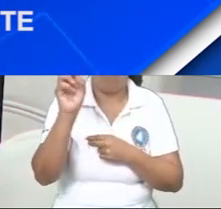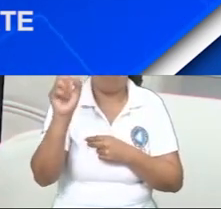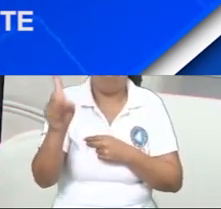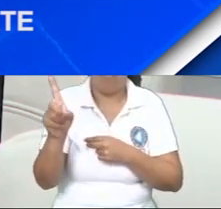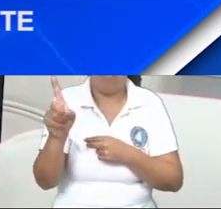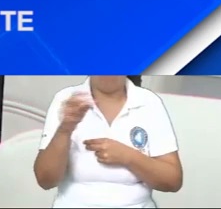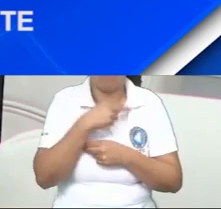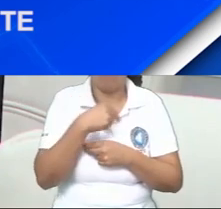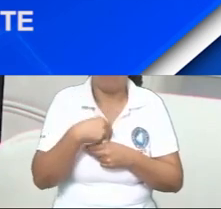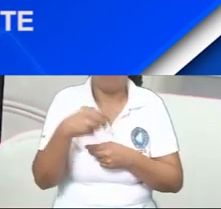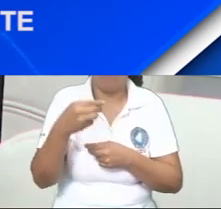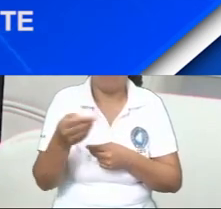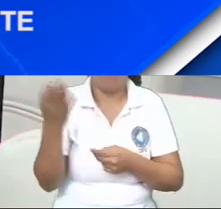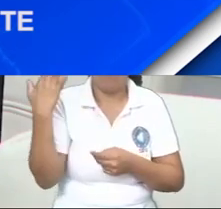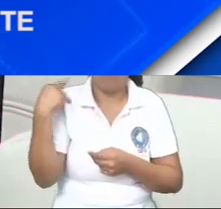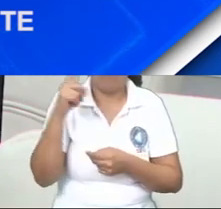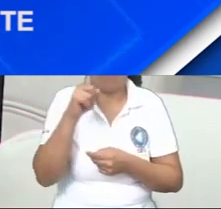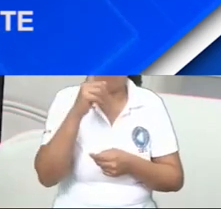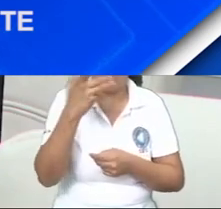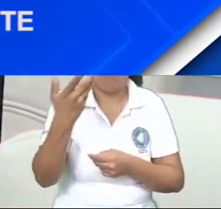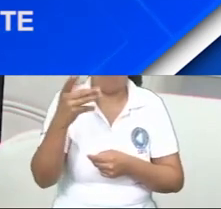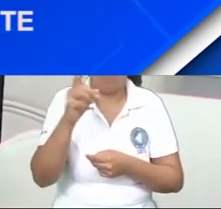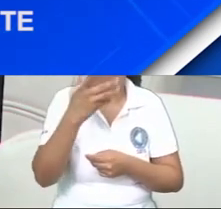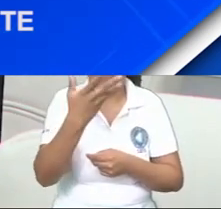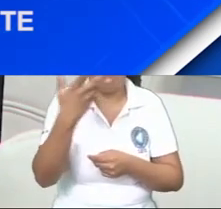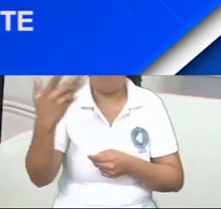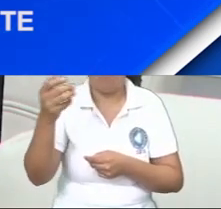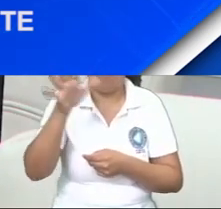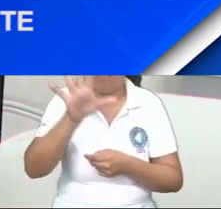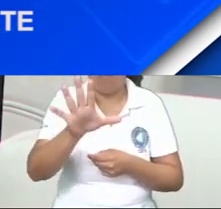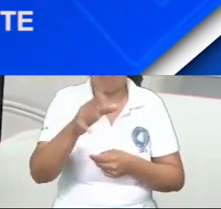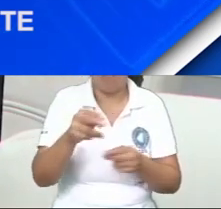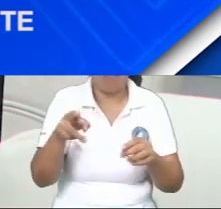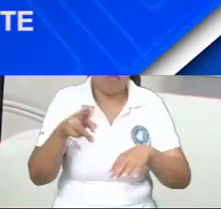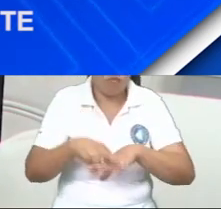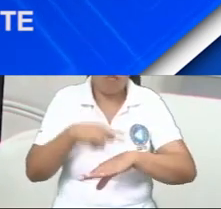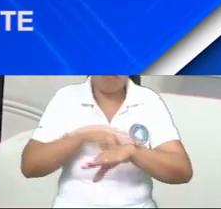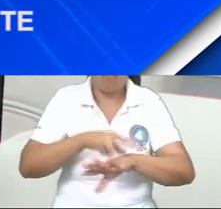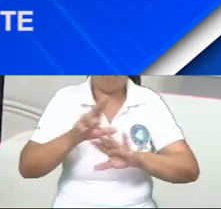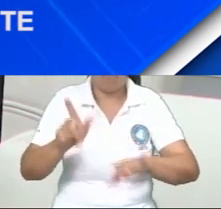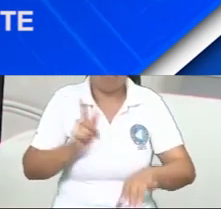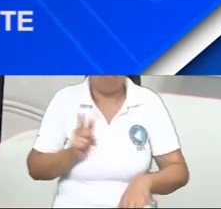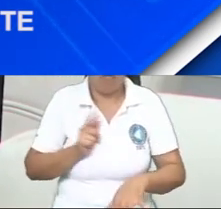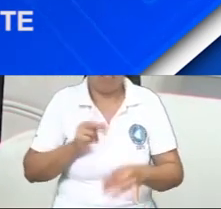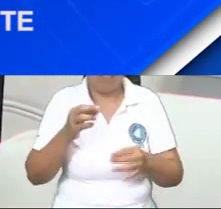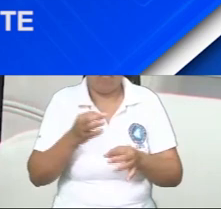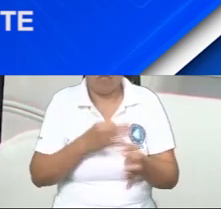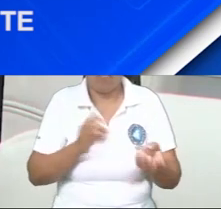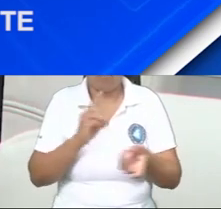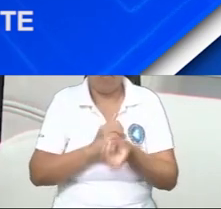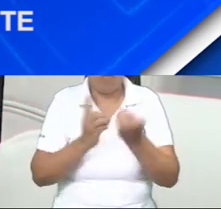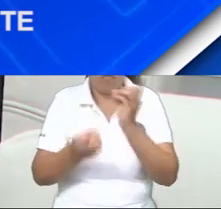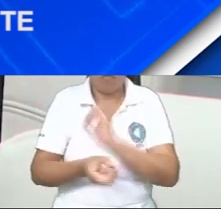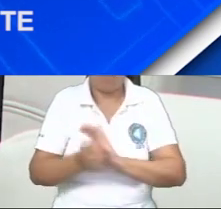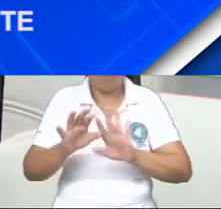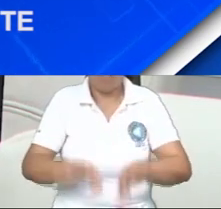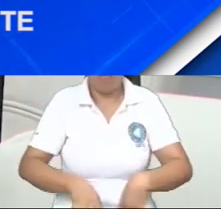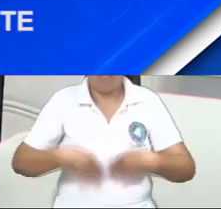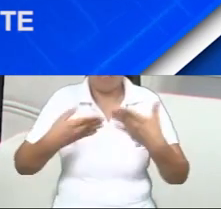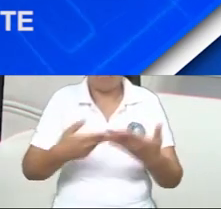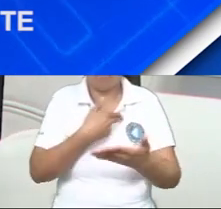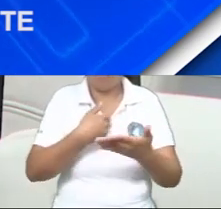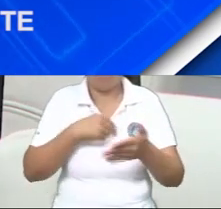29 de junio de 1995. Estas tres normas cuentan también con reformas expresas y